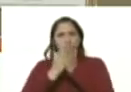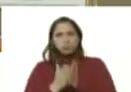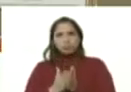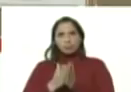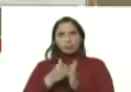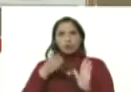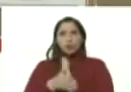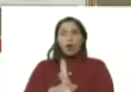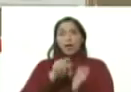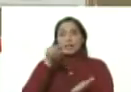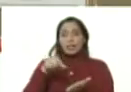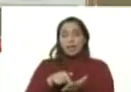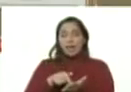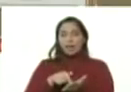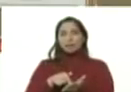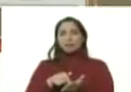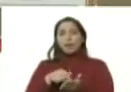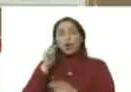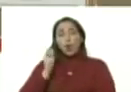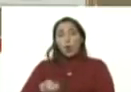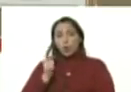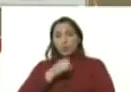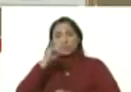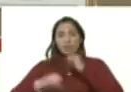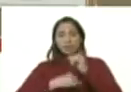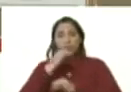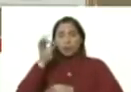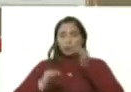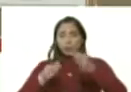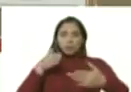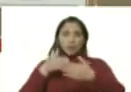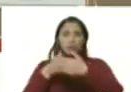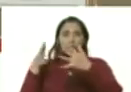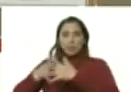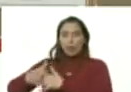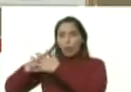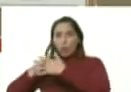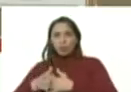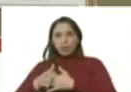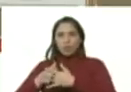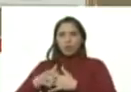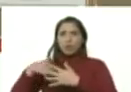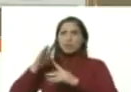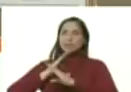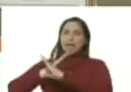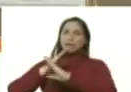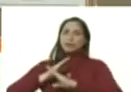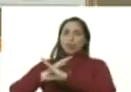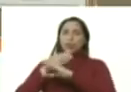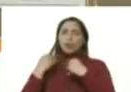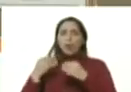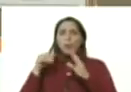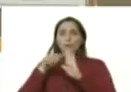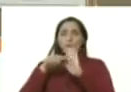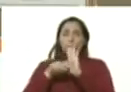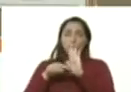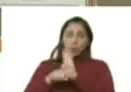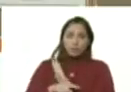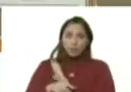en la Corte Internacional de Justicia contra los Estados Unidos por las sanciones con un fundamento de jurisdicción en un tratado